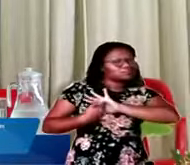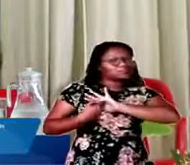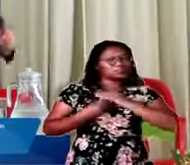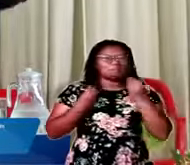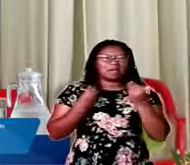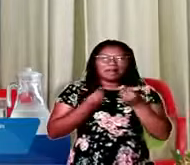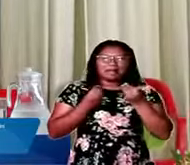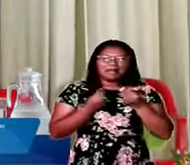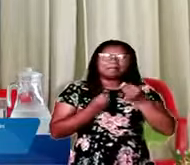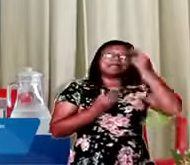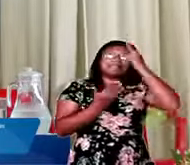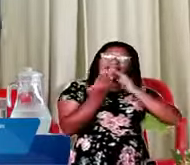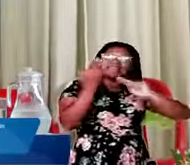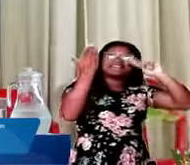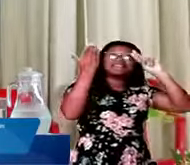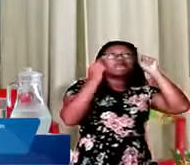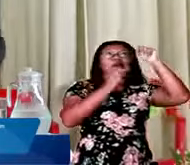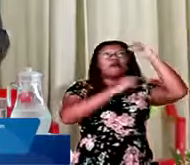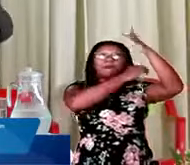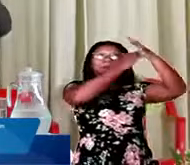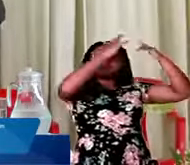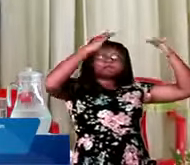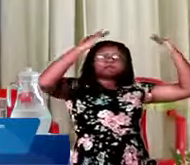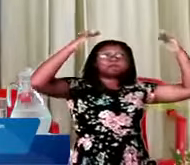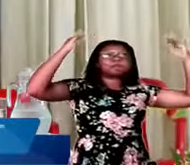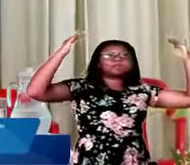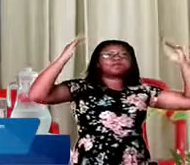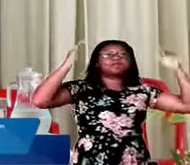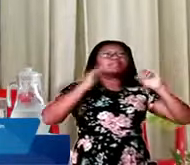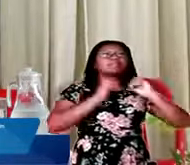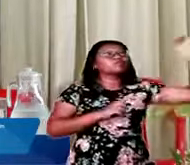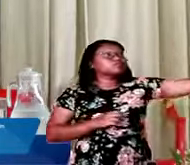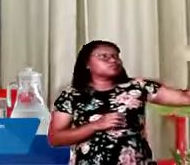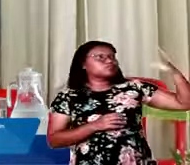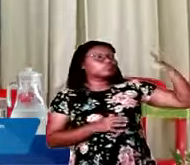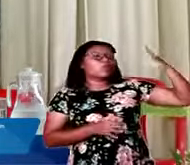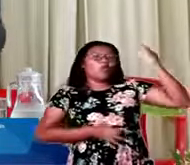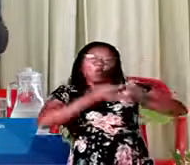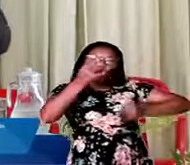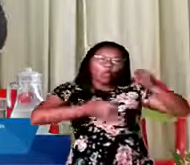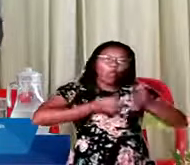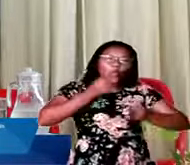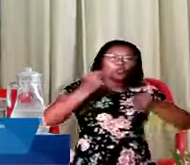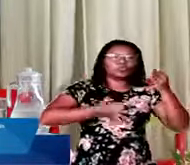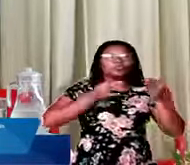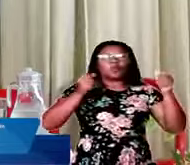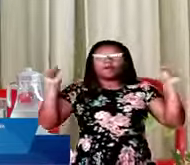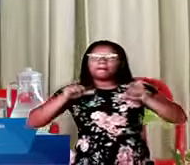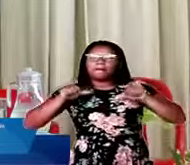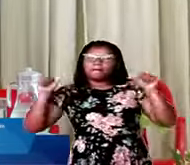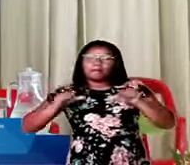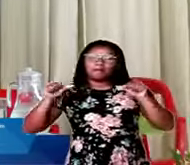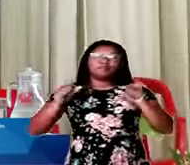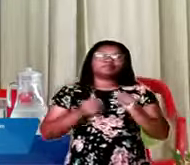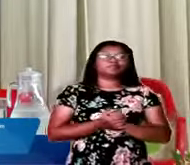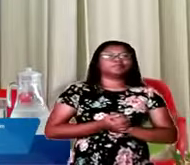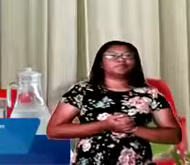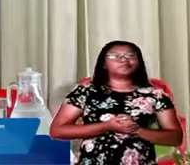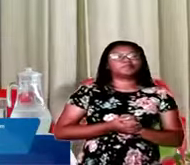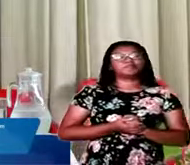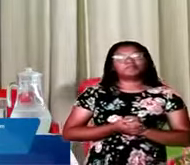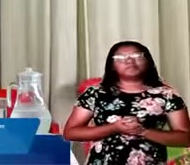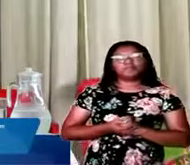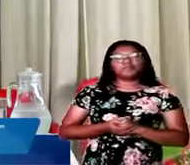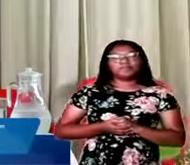hijos de vuestro Padre que está en los cielos, que hace salir el sol sobre buenos y malos y hace llover sobre justos e injustos.